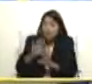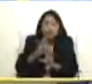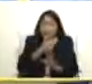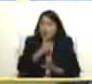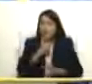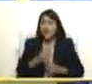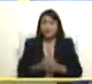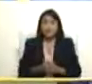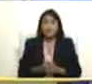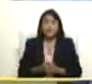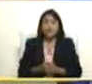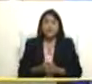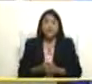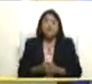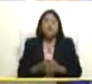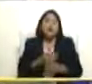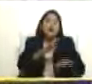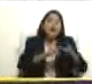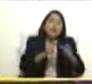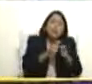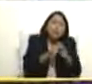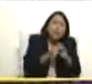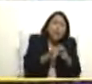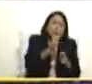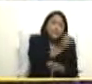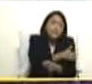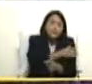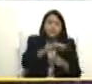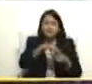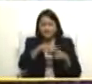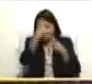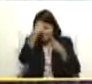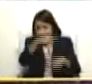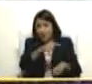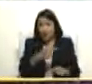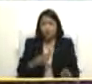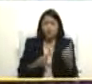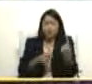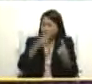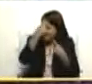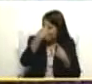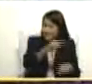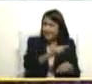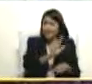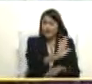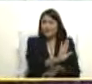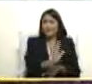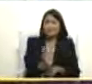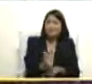Que la minoría de la ultraderecha se quede sola, sola,